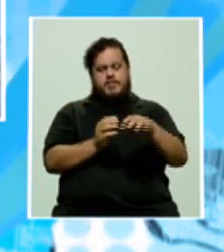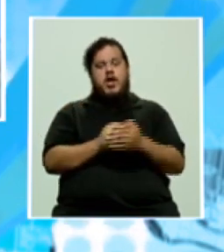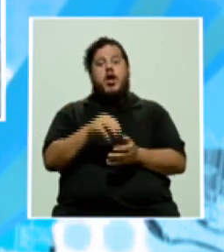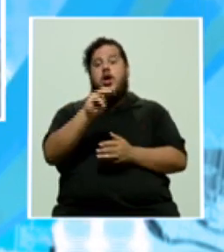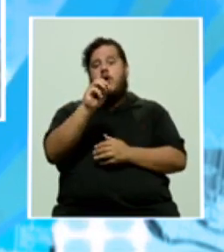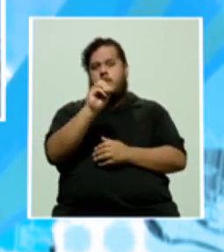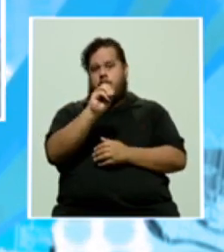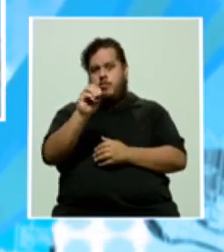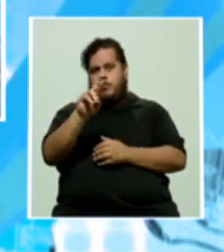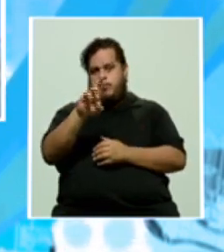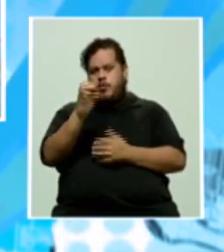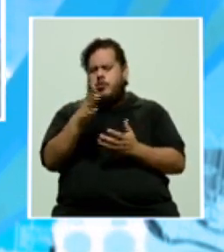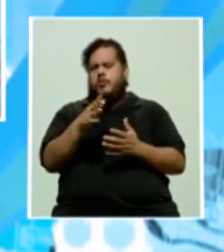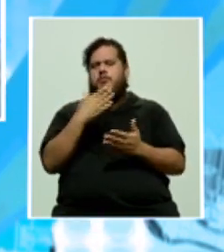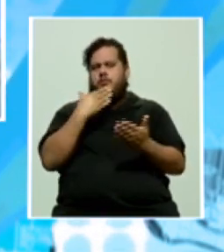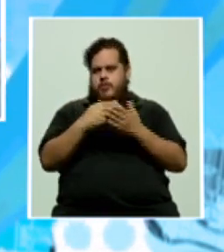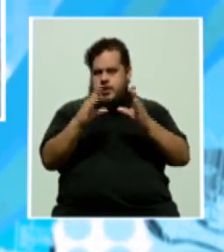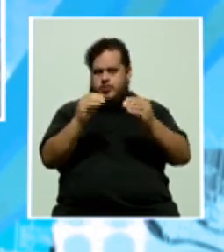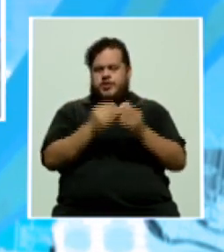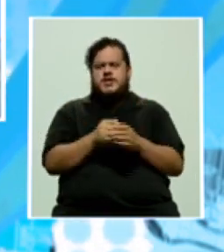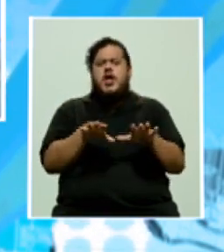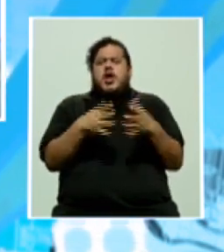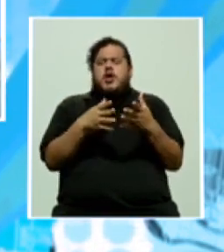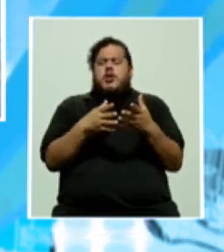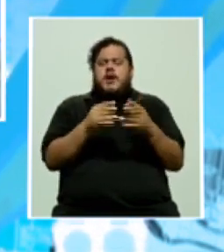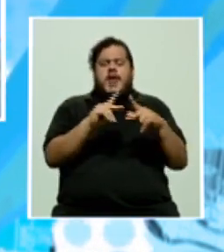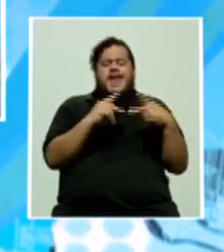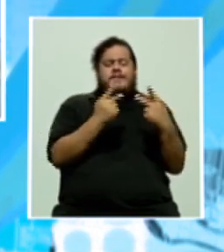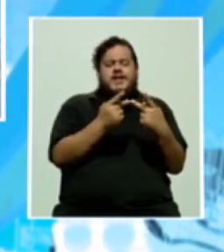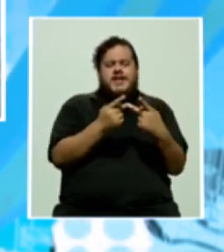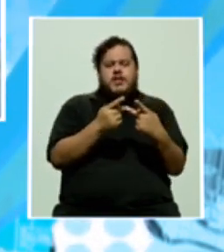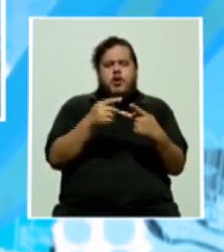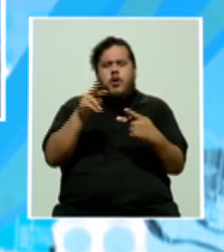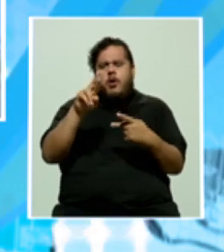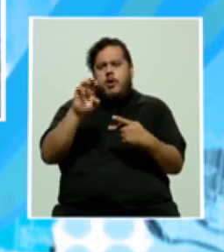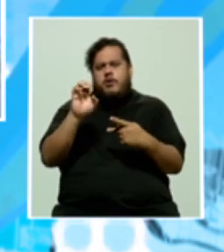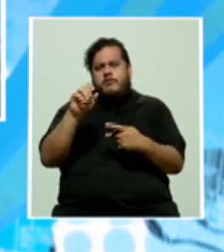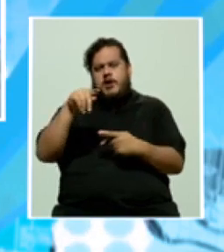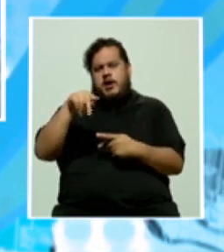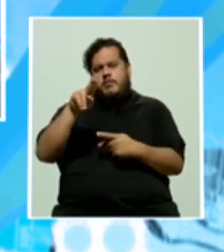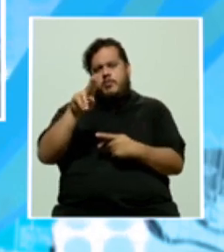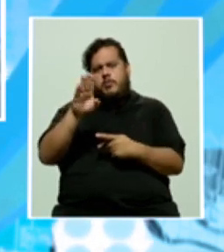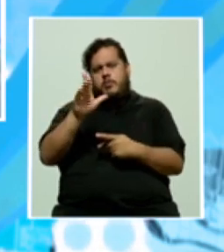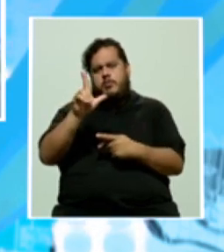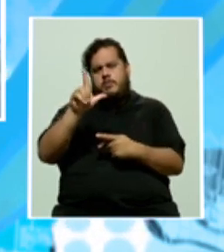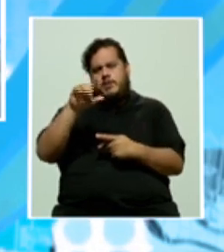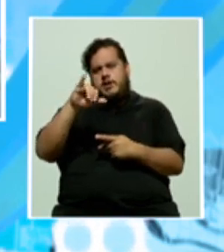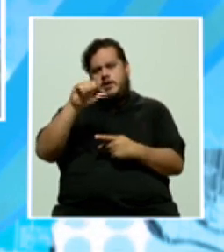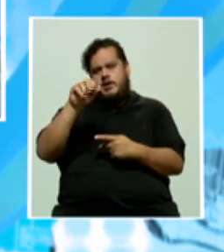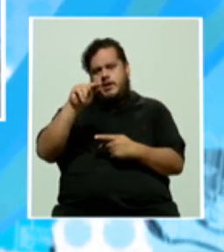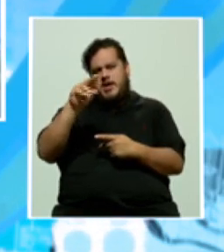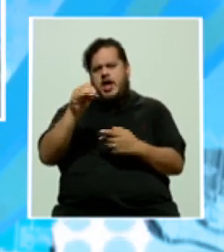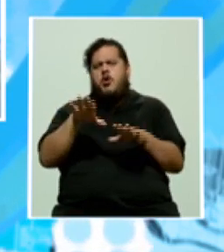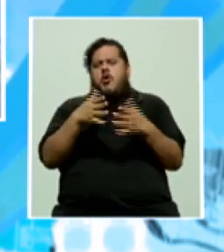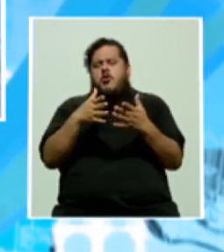el Partido Republicano luego de esta presidencia tumultuosa y controversial de Donald Trump?